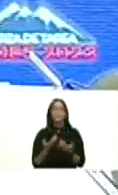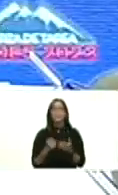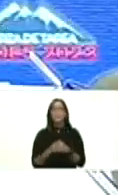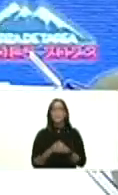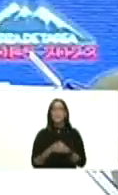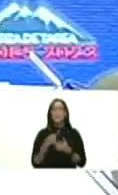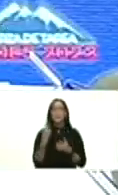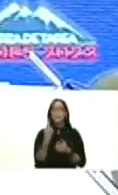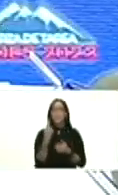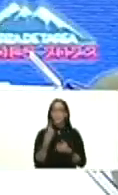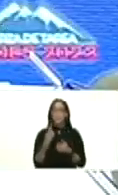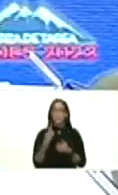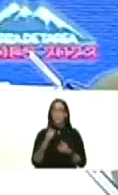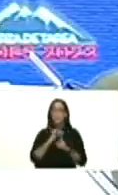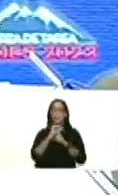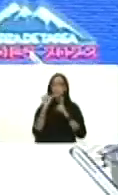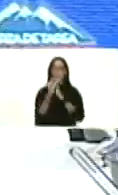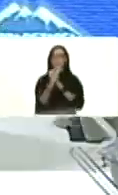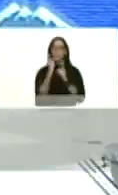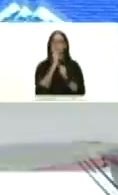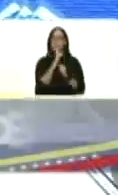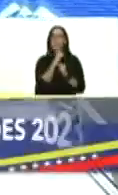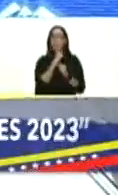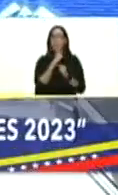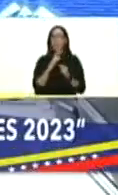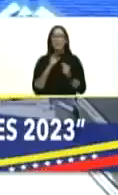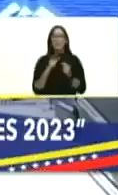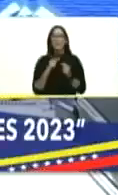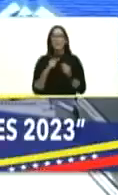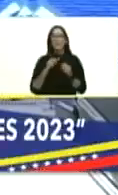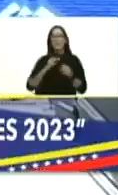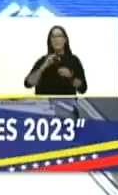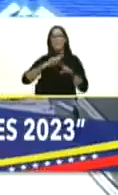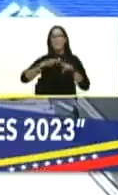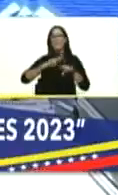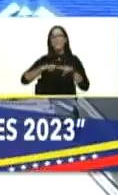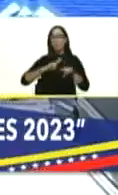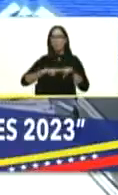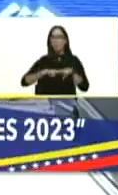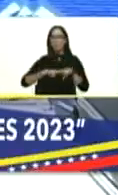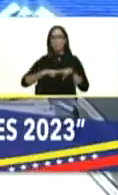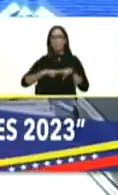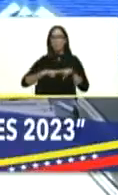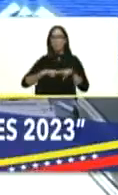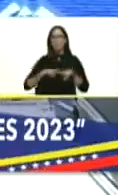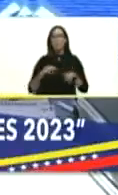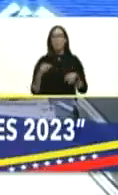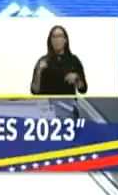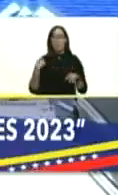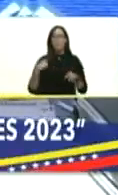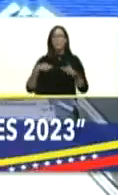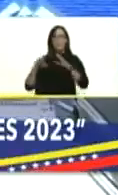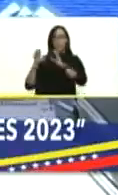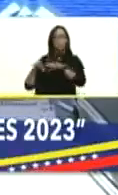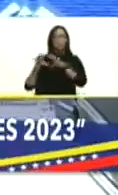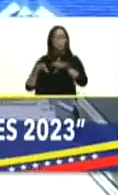el niño porque si bien en estos años hemos tenido lluvia